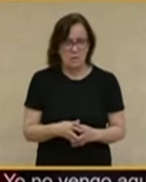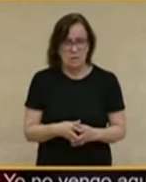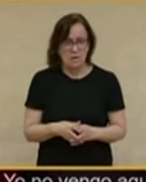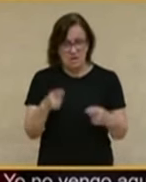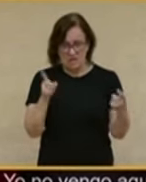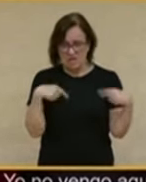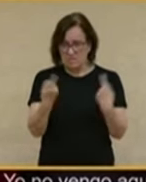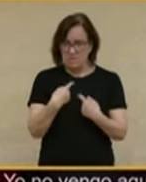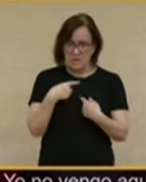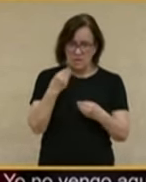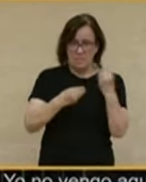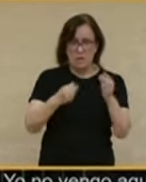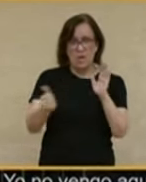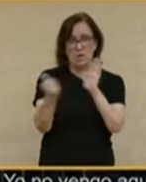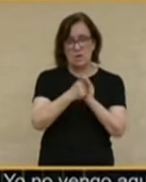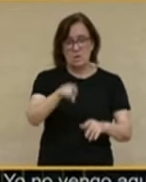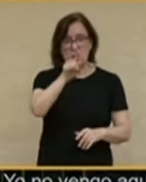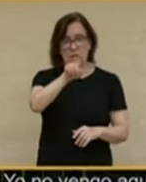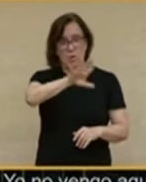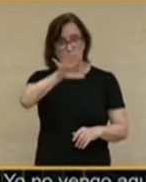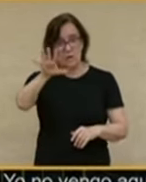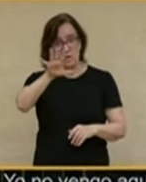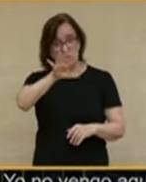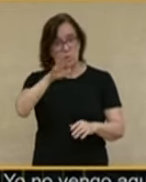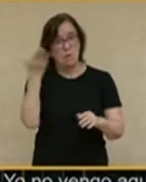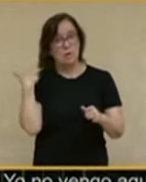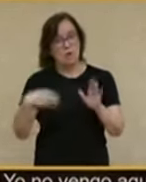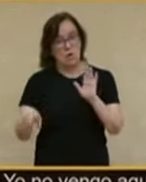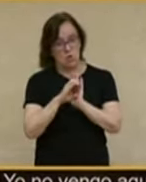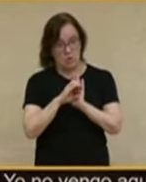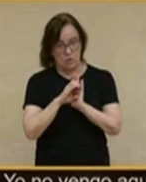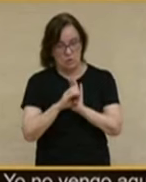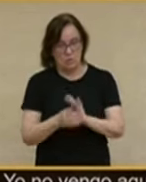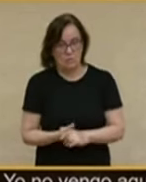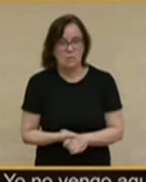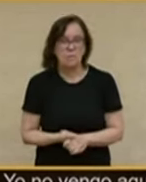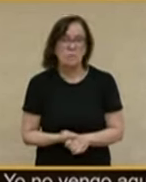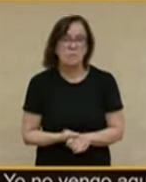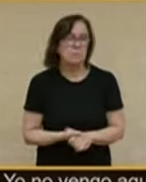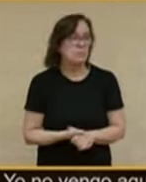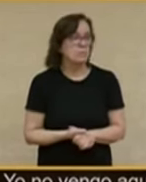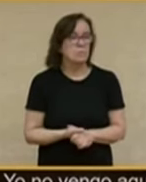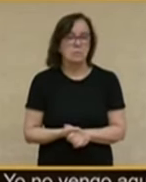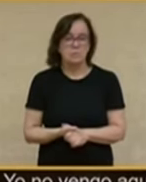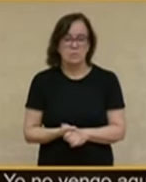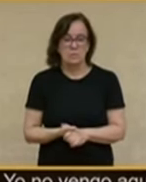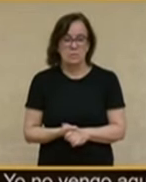Ustedes y nosotros aplicamos el artículo 155 de la Constitución.